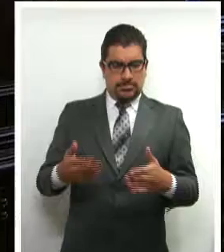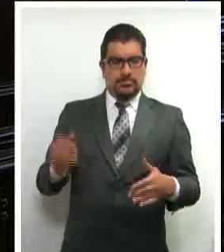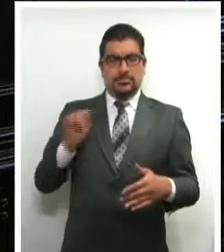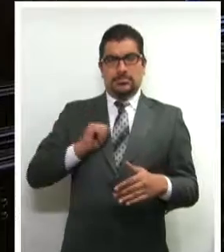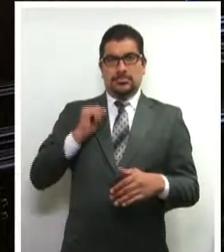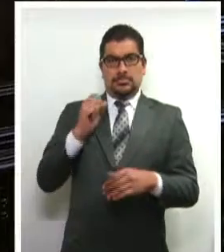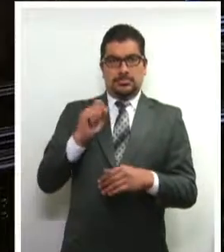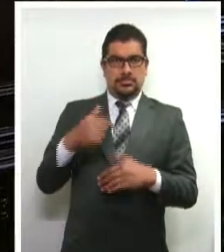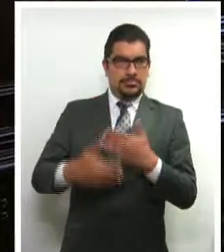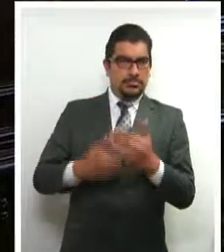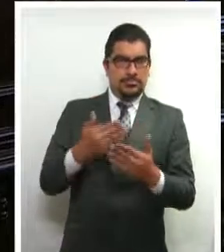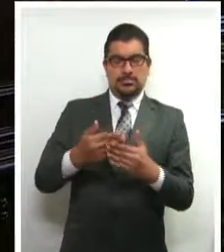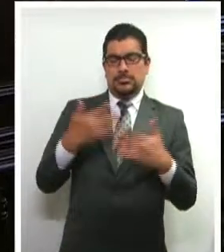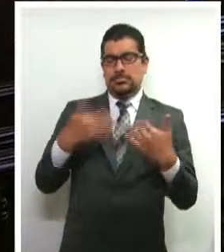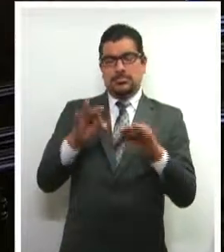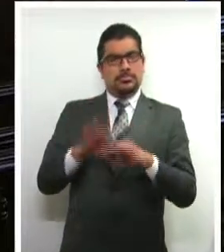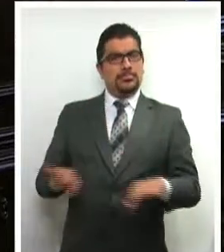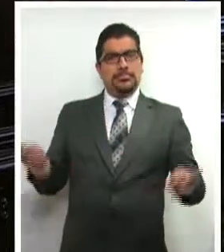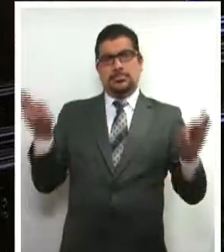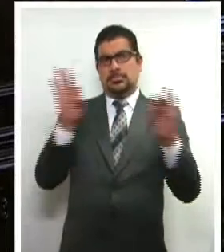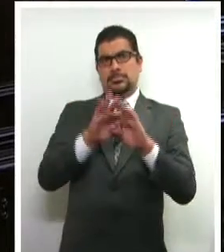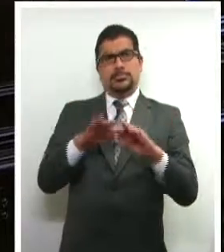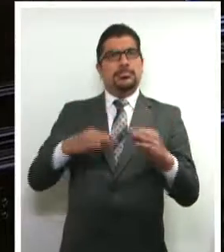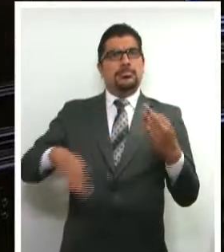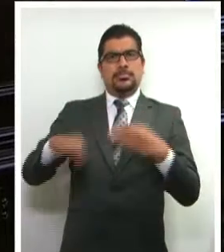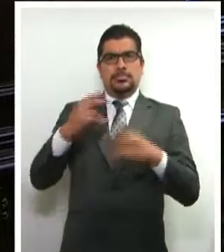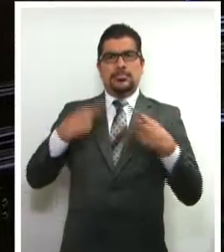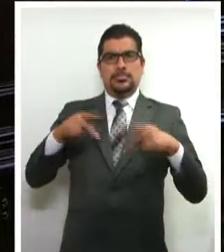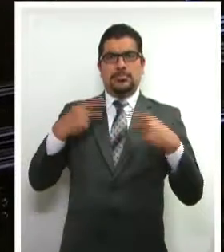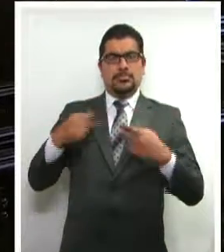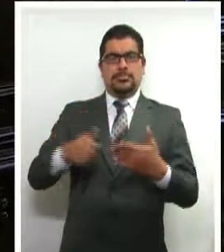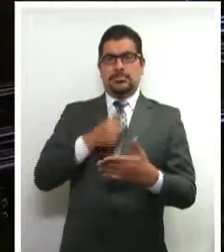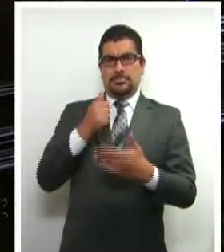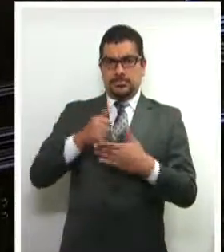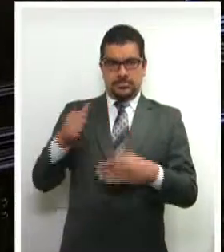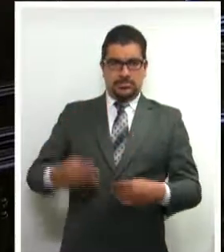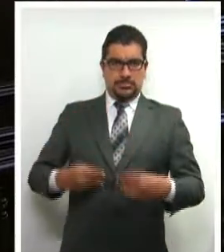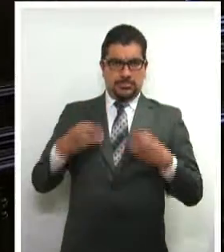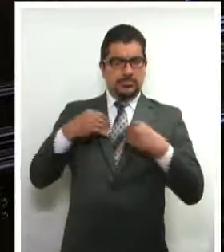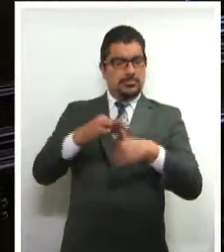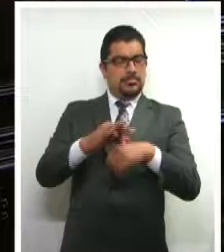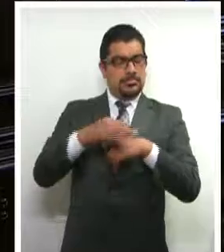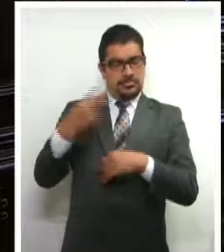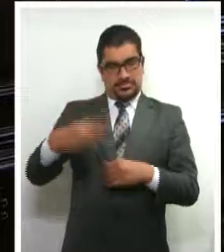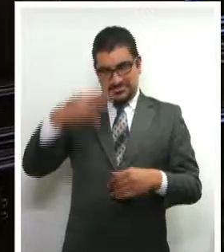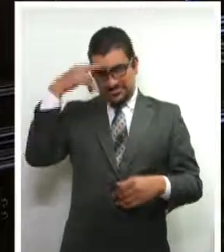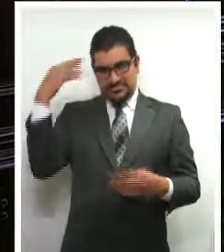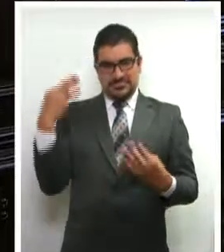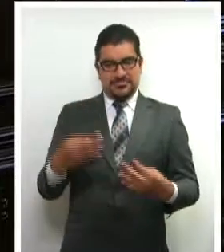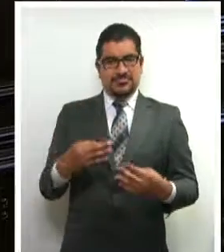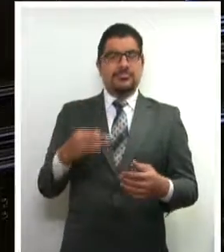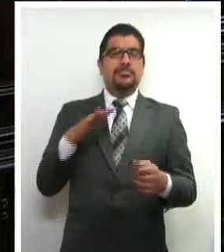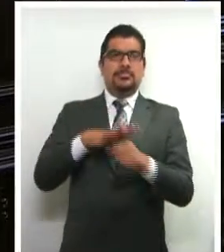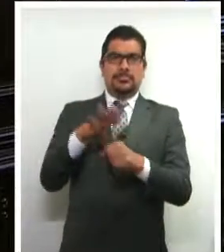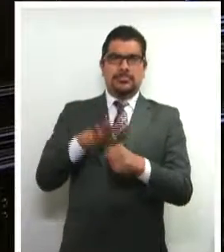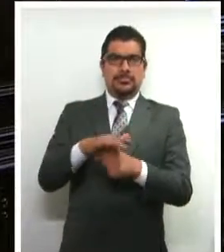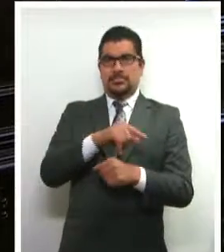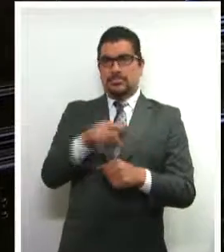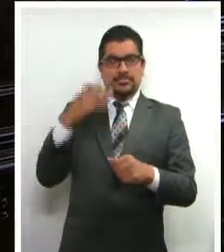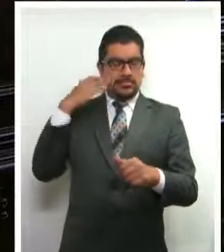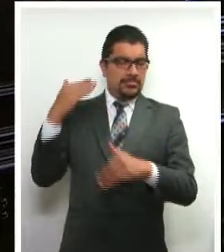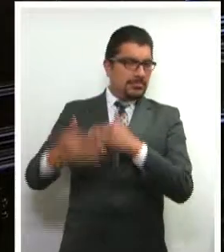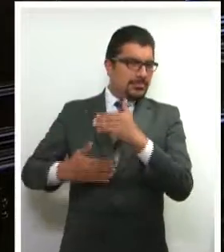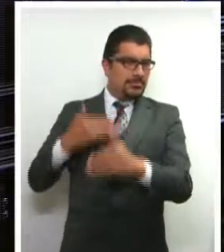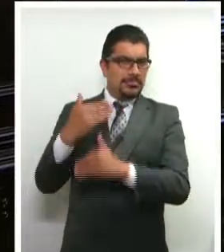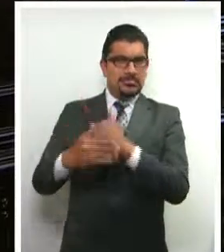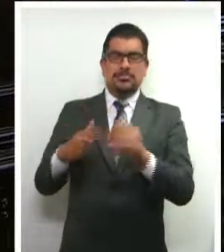fácilmente comprensible la gran importancia que tiene nuestra ciudad en la vida de nuestro país, México, en cualquiera de sus épocas, y